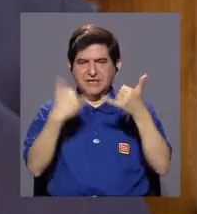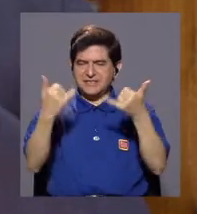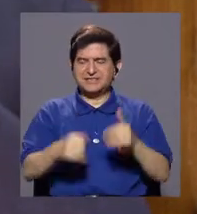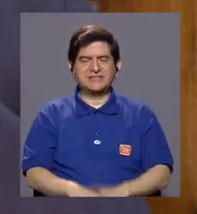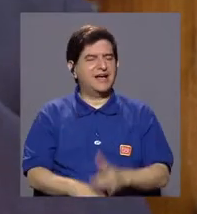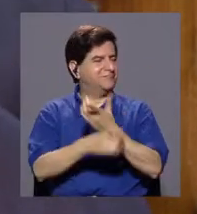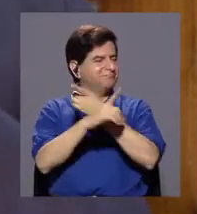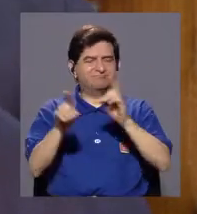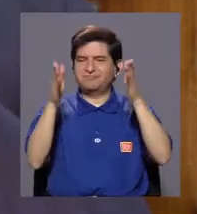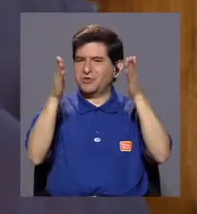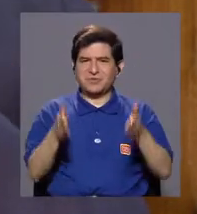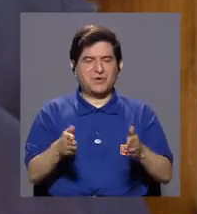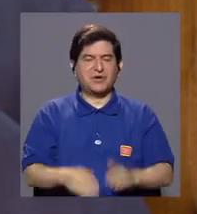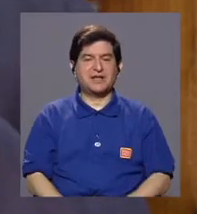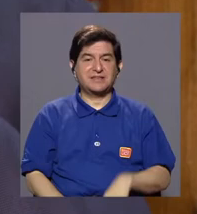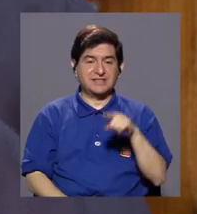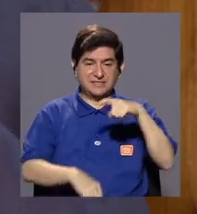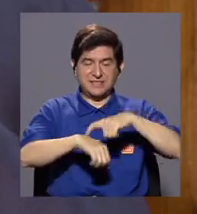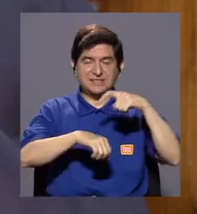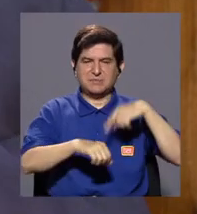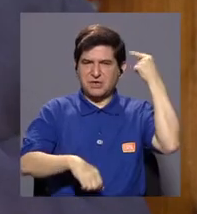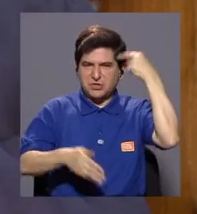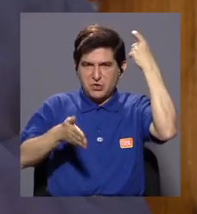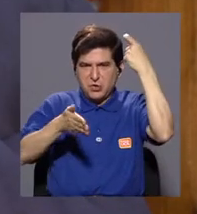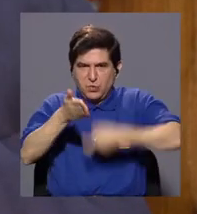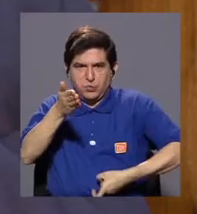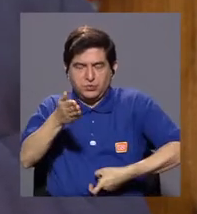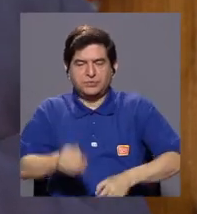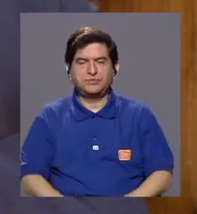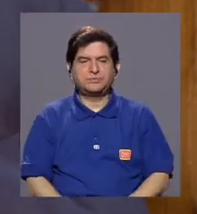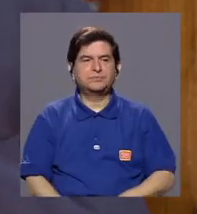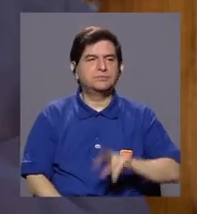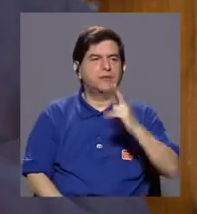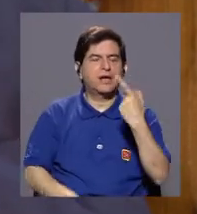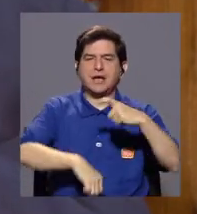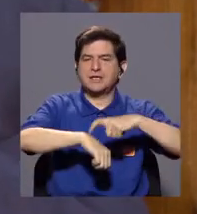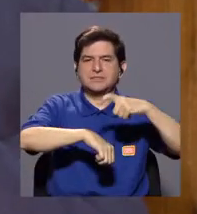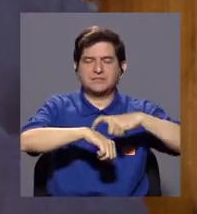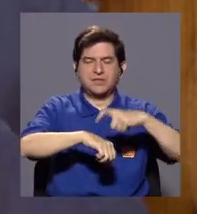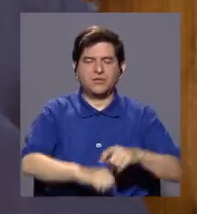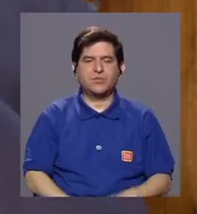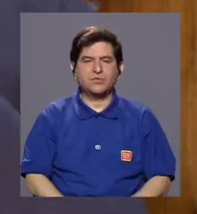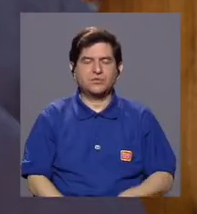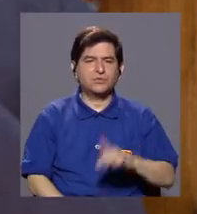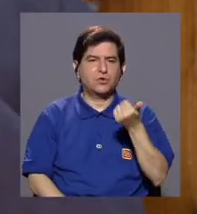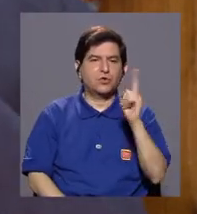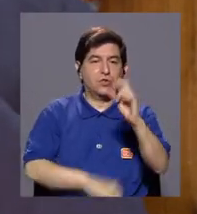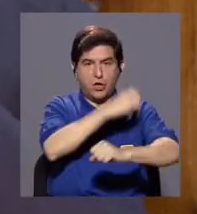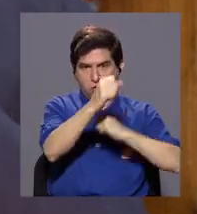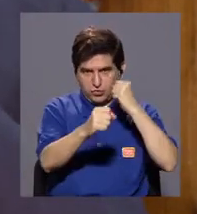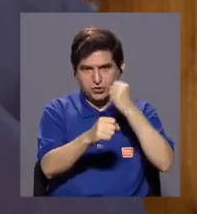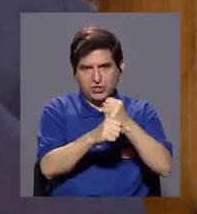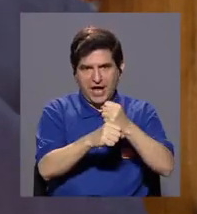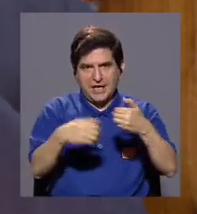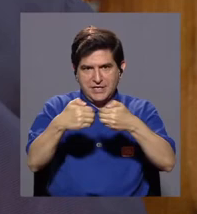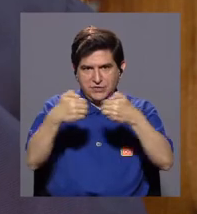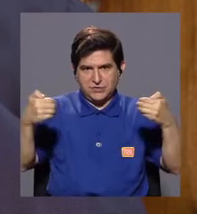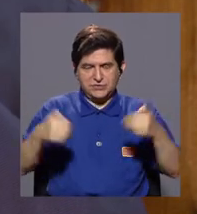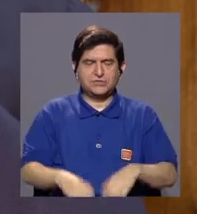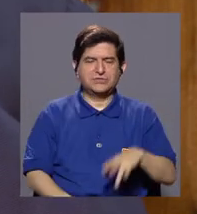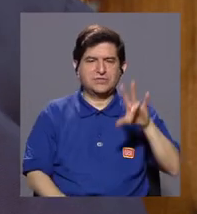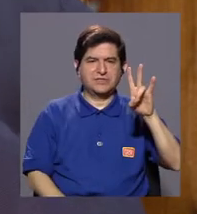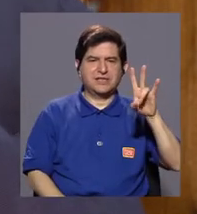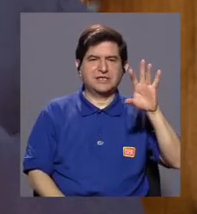de ser demócrata y se convierten en dictadores. En el segundo periodo, que se divide en 11 años, por cierto,